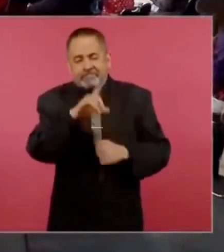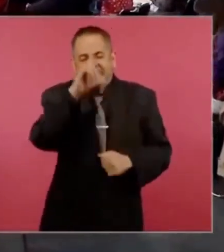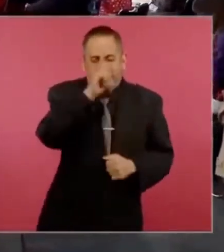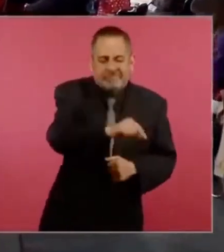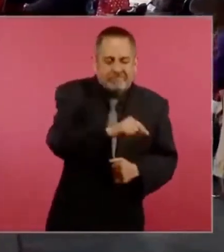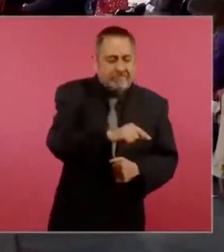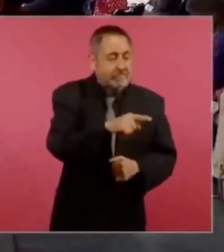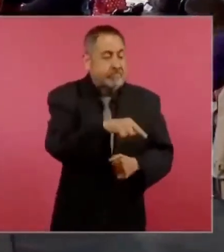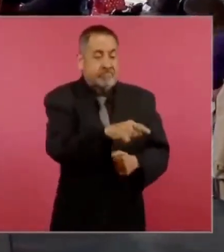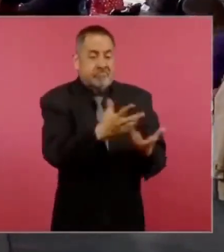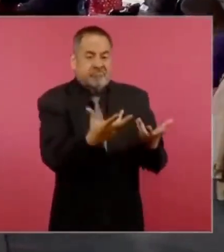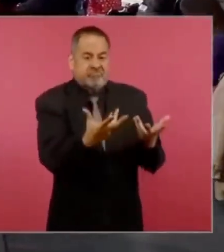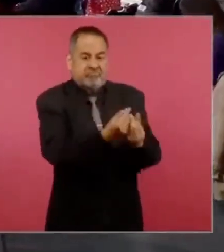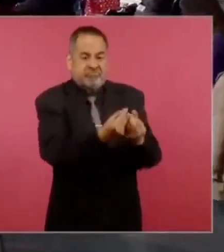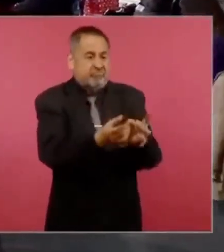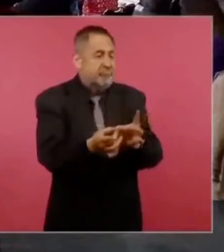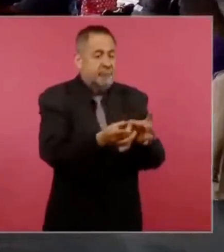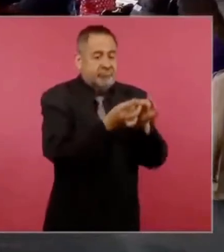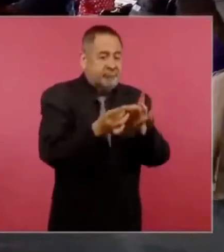unirse.